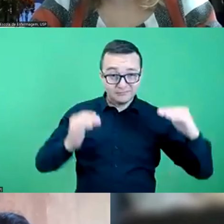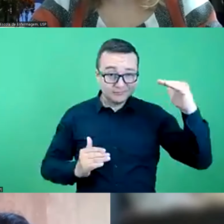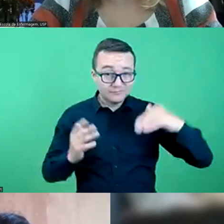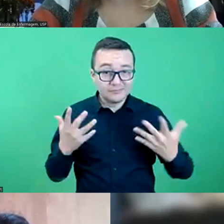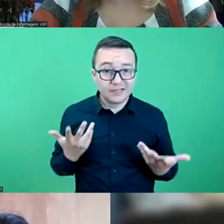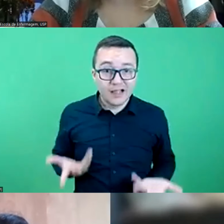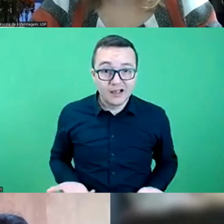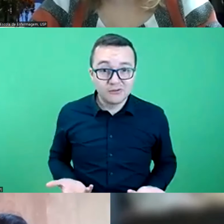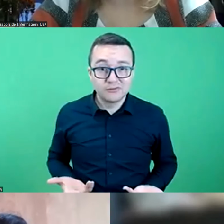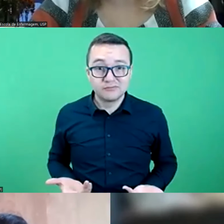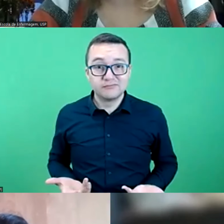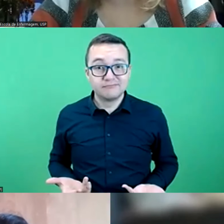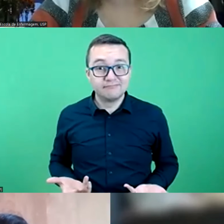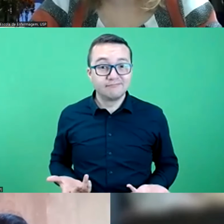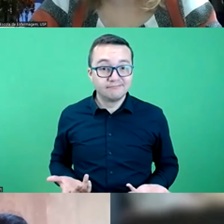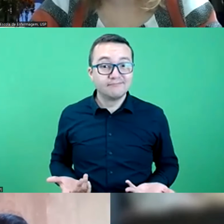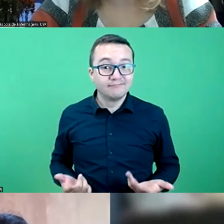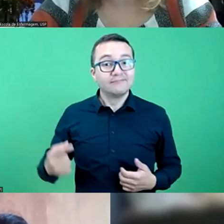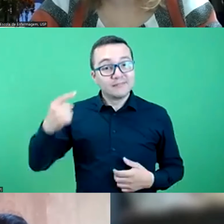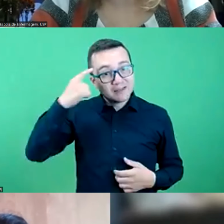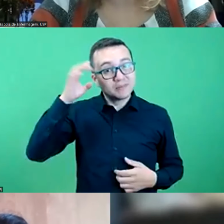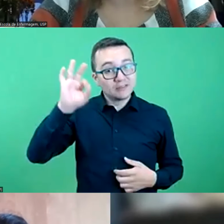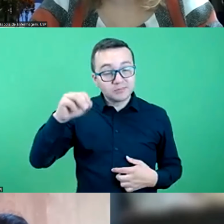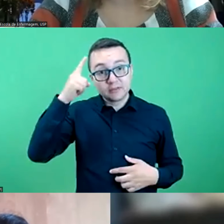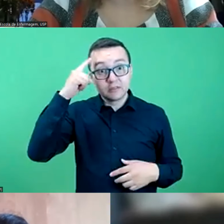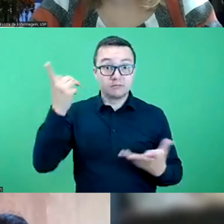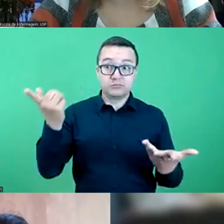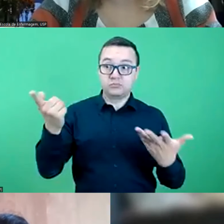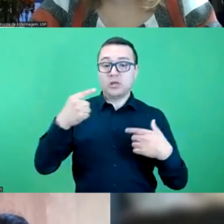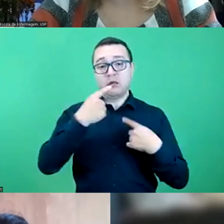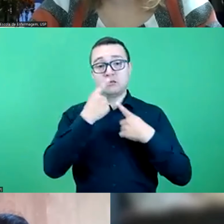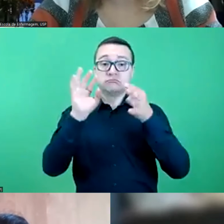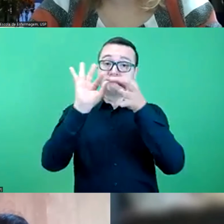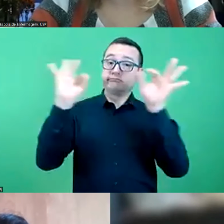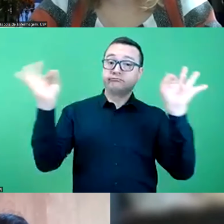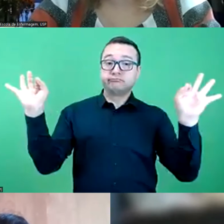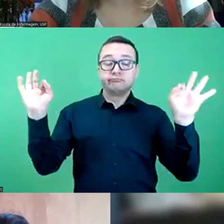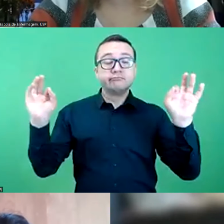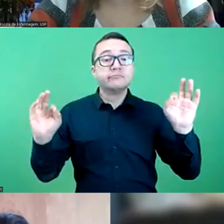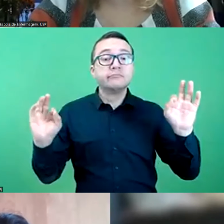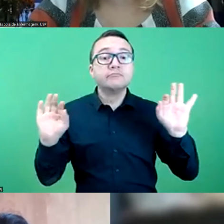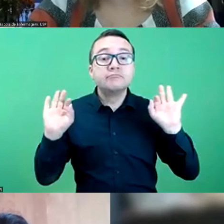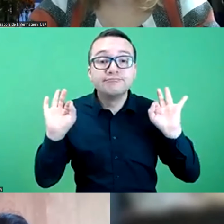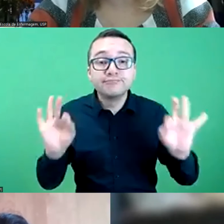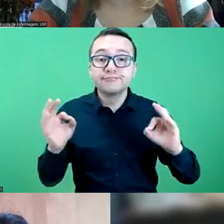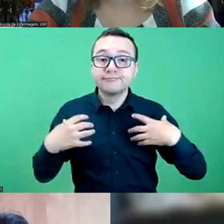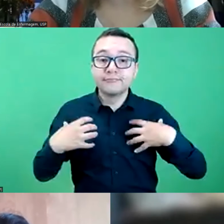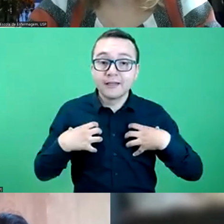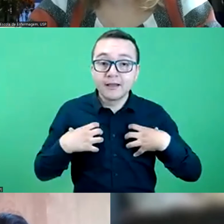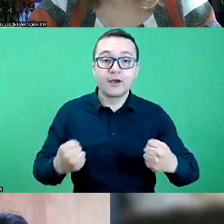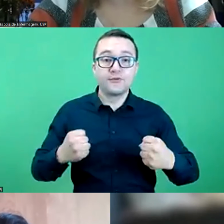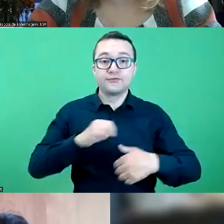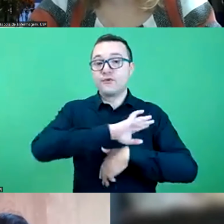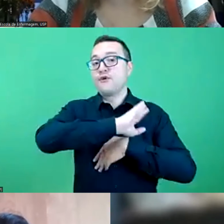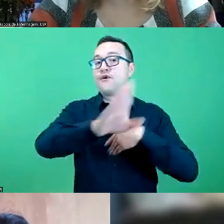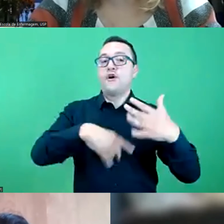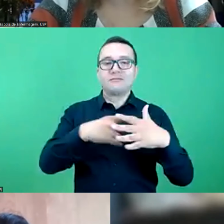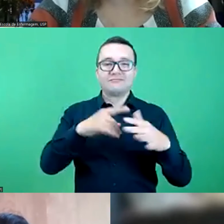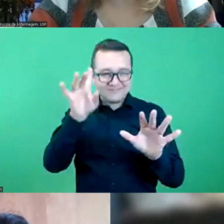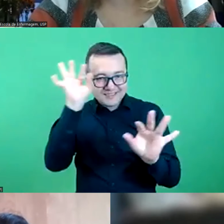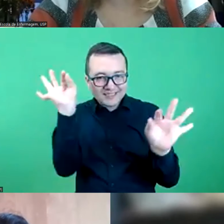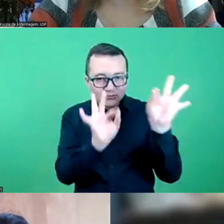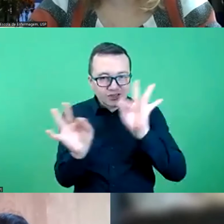se supone que es la estrategia de salud universal, pero las condiciones de inequidad nos atraviesan a todos